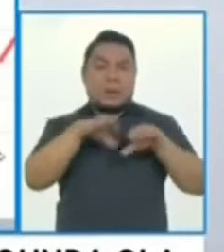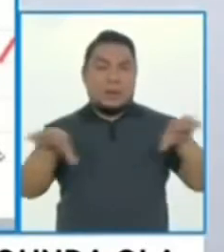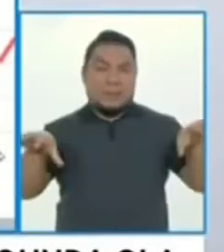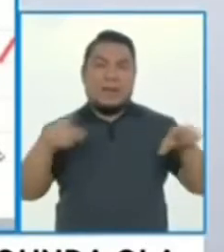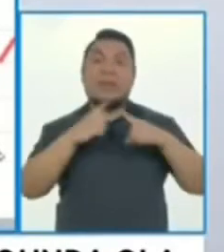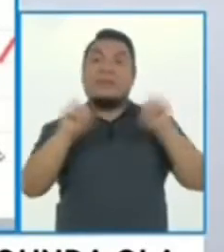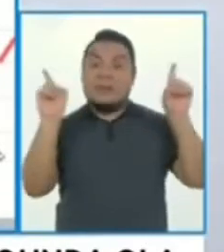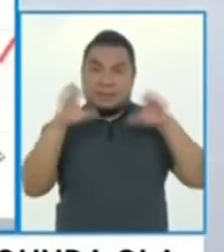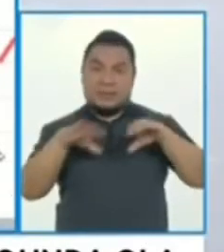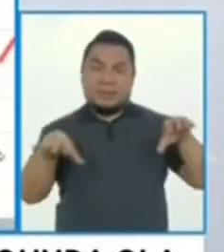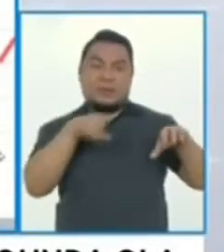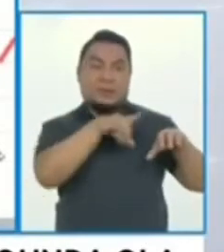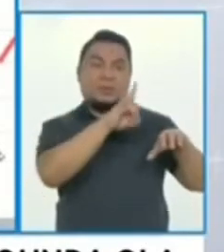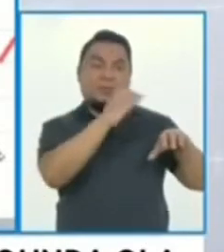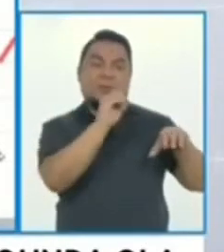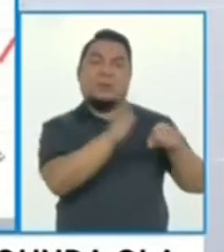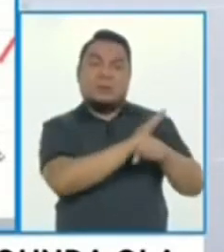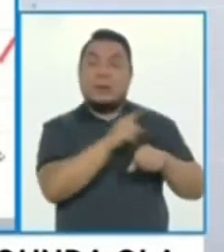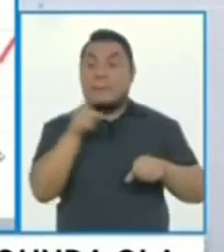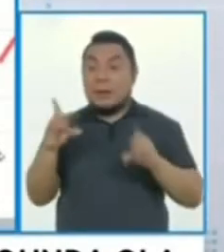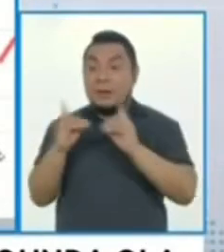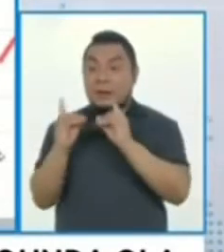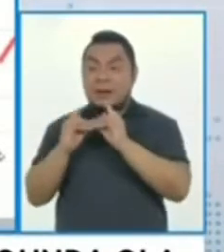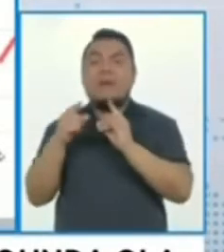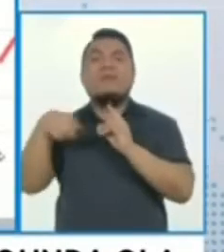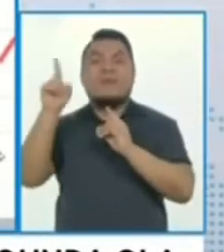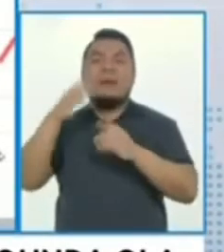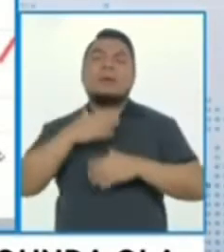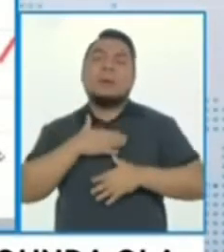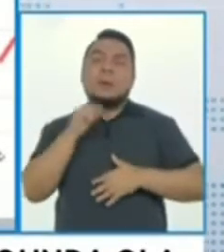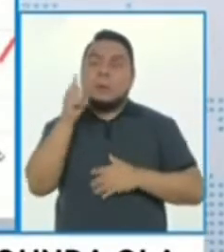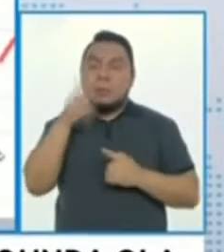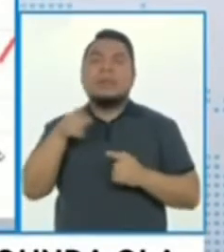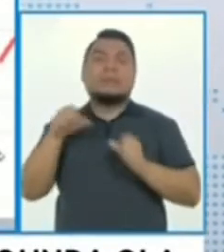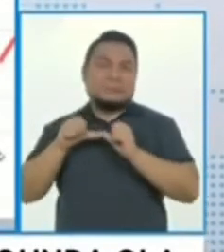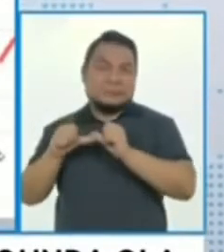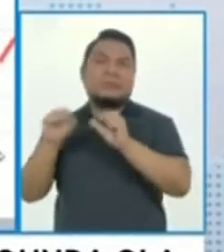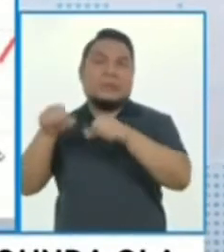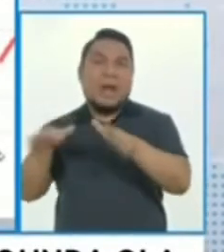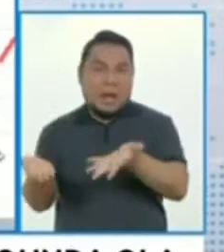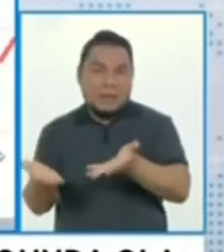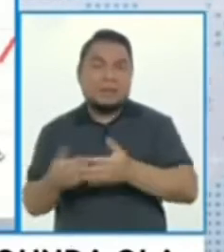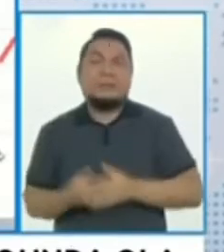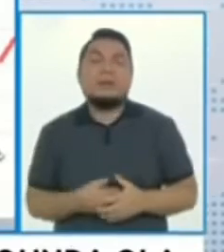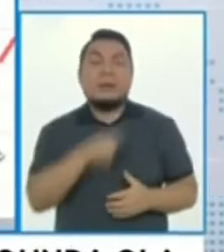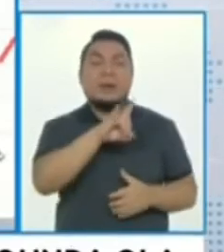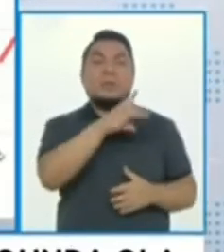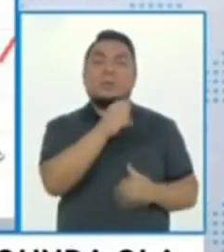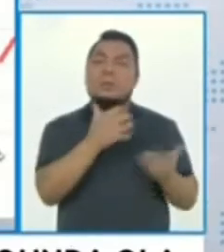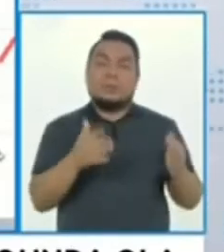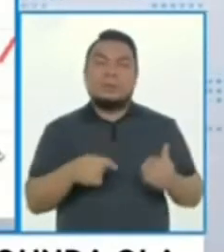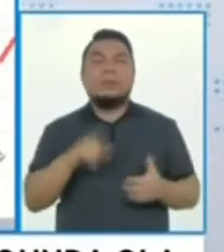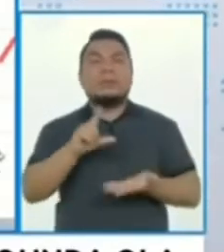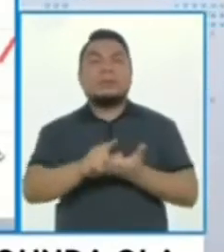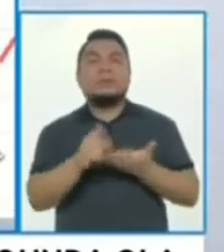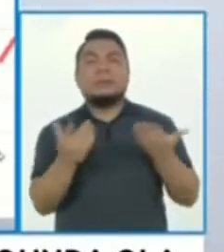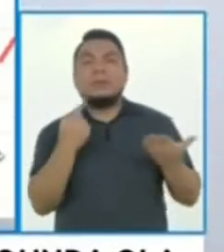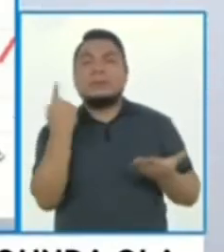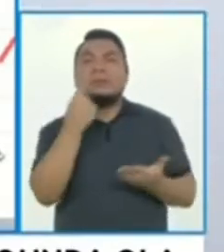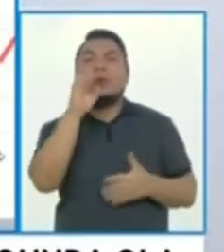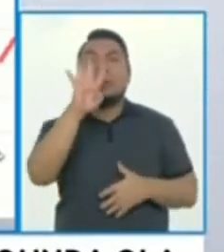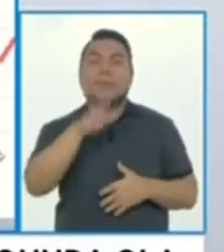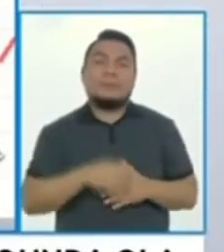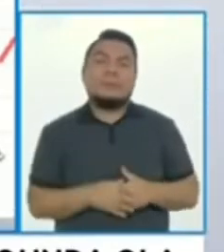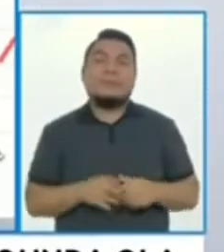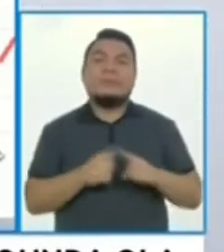separados. En camas de hospitalización sí habría margen, pero en UCI efectivamente ya no hay camas. Como bien dices, en Lima seguramente solamente hay